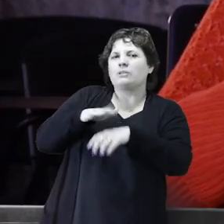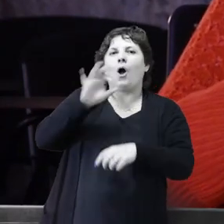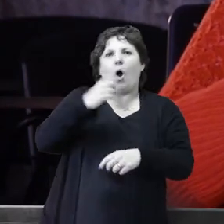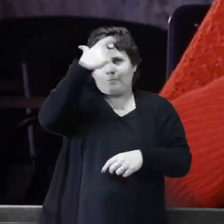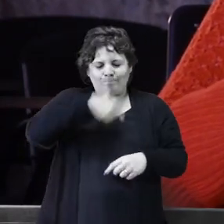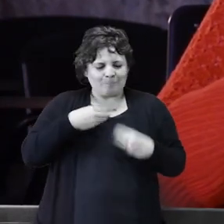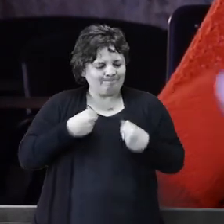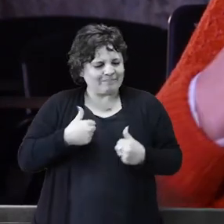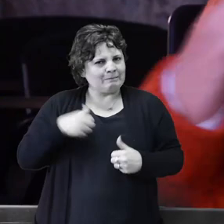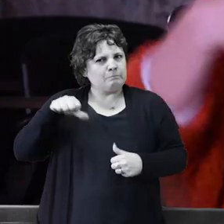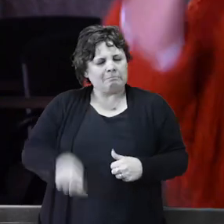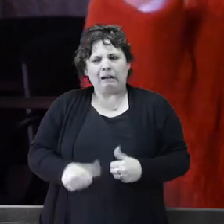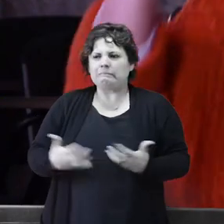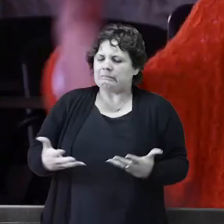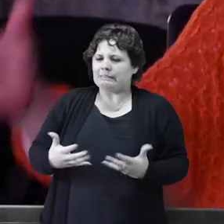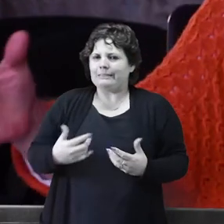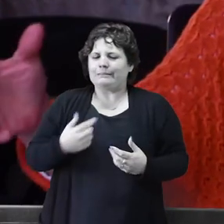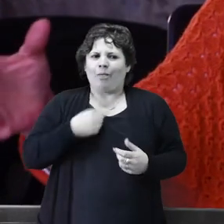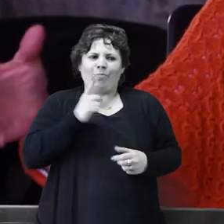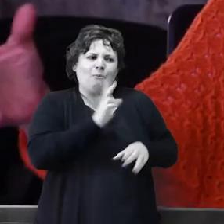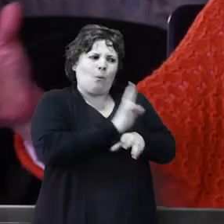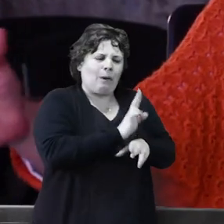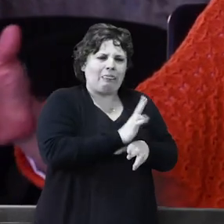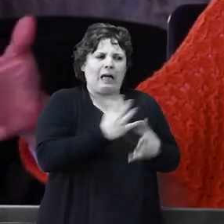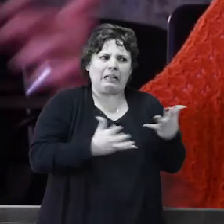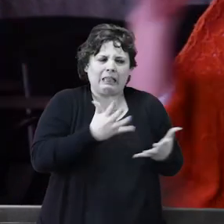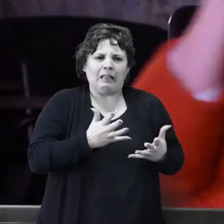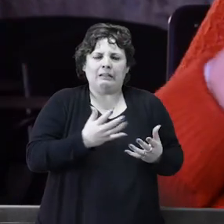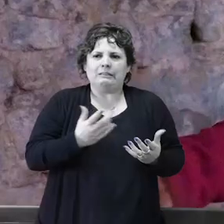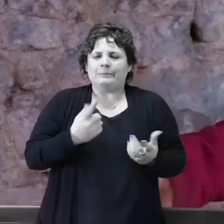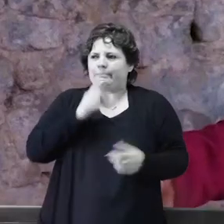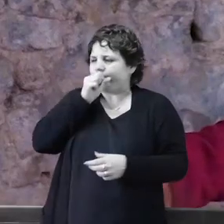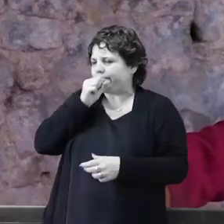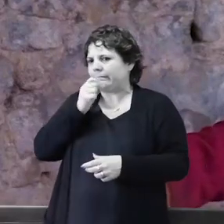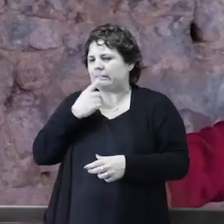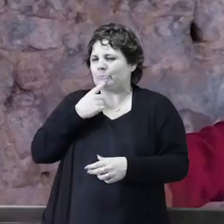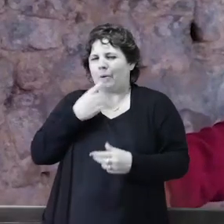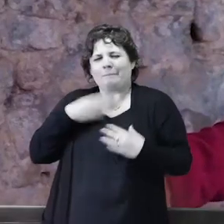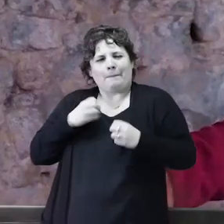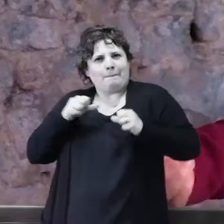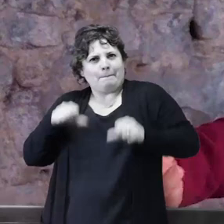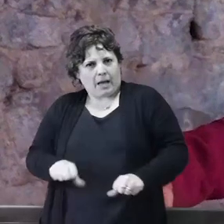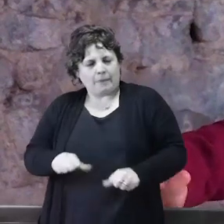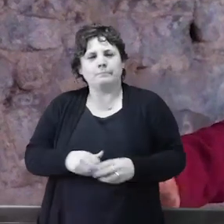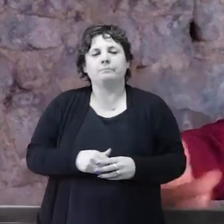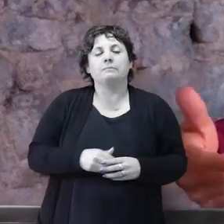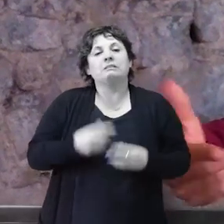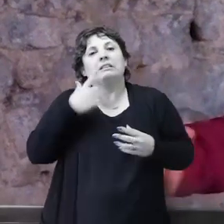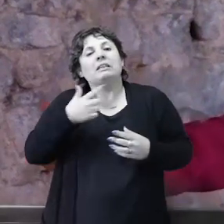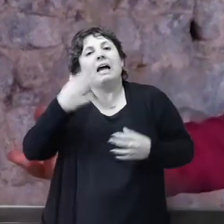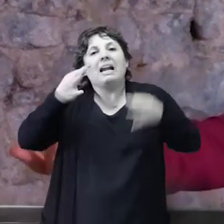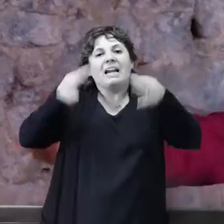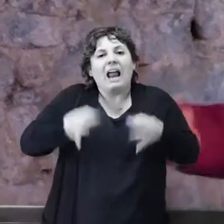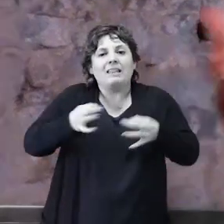en falta por no estar haciendo lo que supuestamente se espera que estén haciendo. En realidad, como en alguna medida